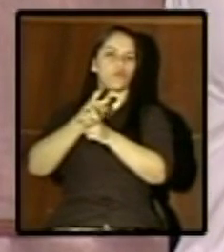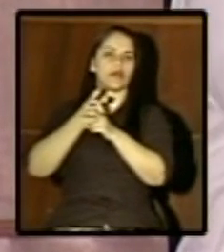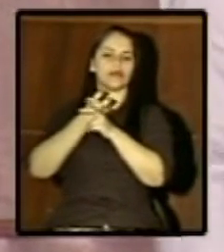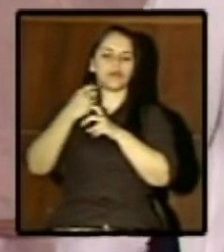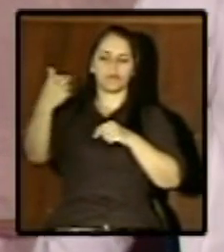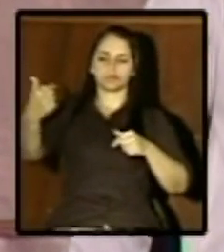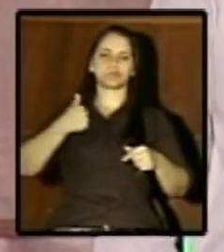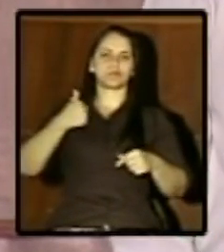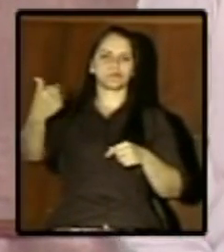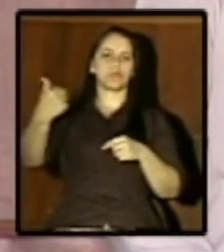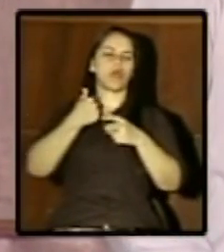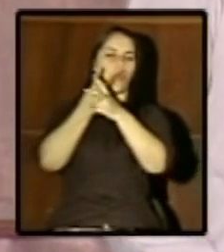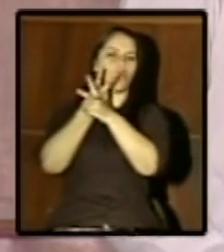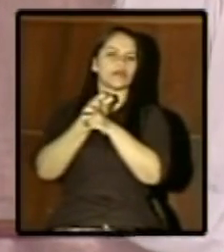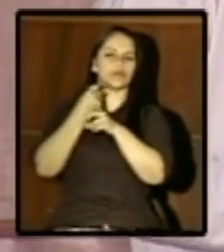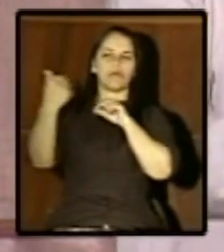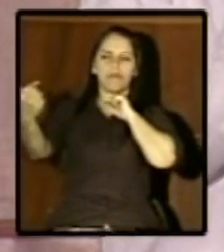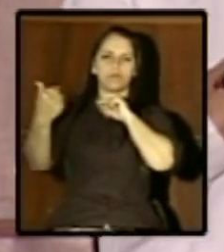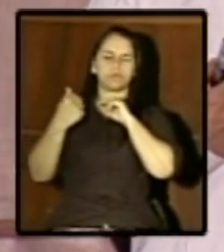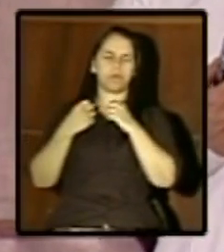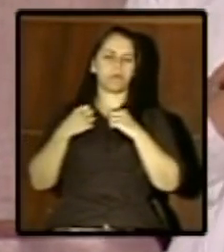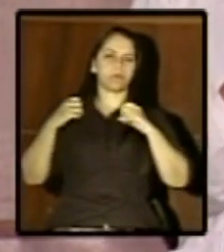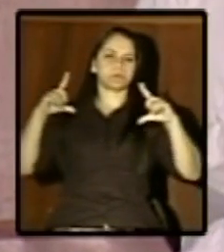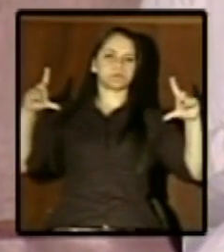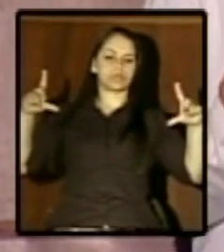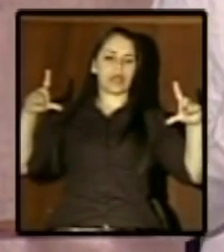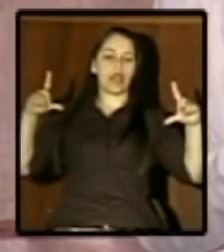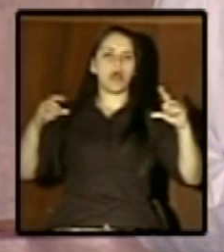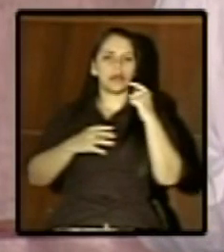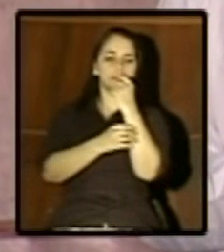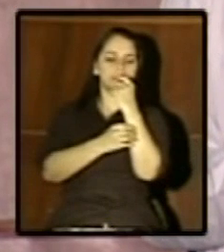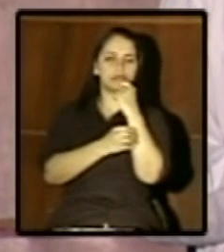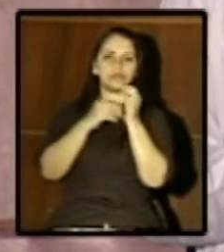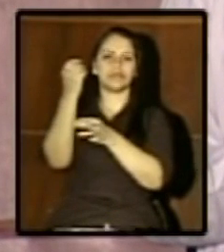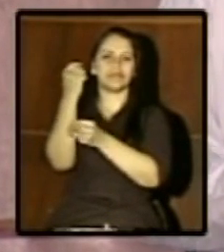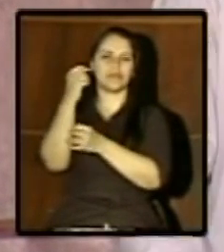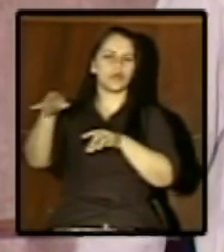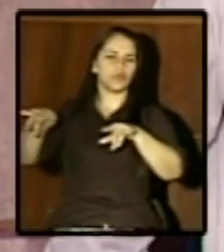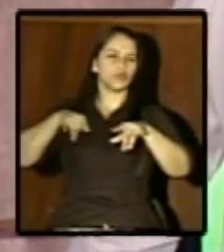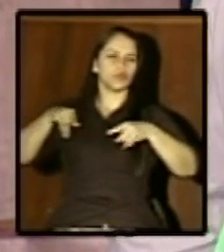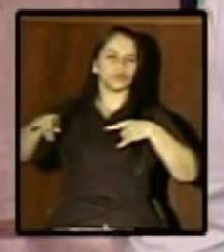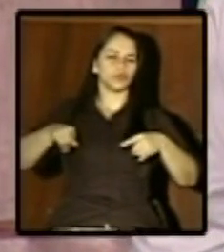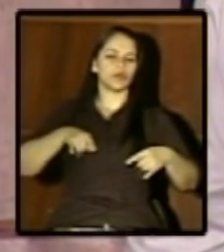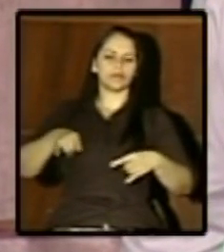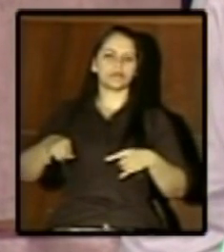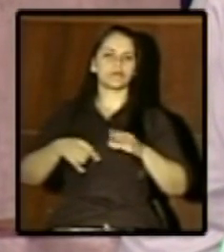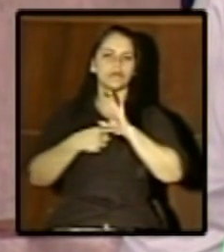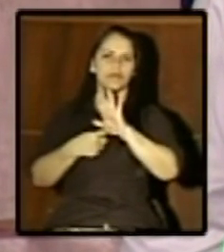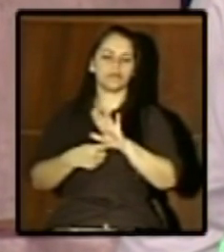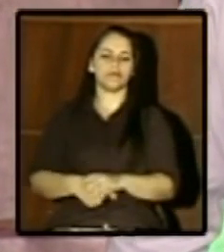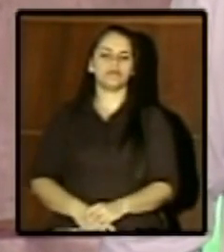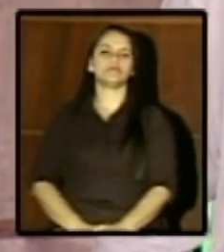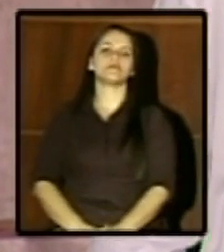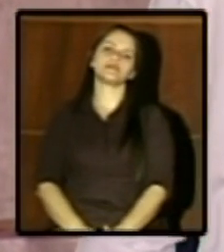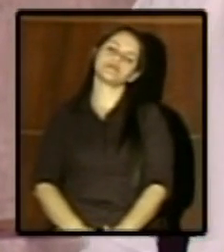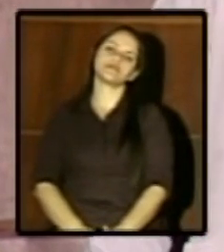esos rayos, yo estoy interpuesto entre los rayos y la placa. El tejido mío que tenga más densidad y absorba más de esos rayos no va a dejar que